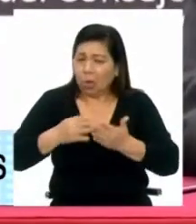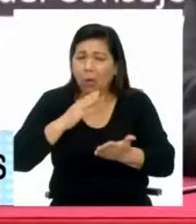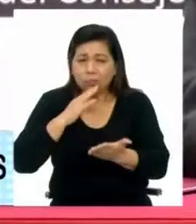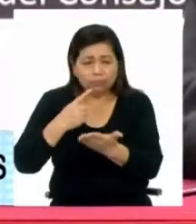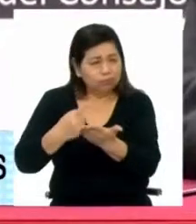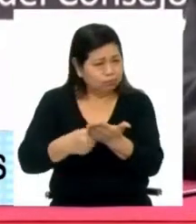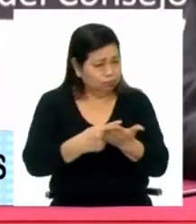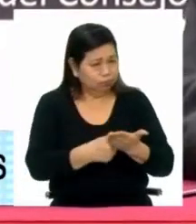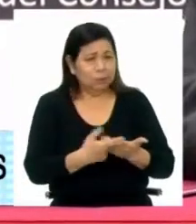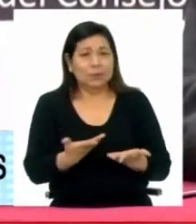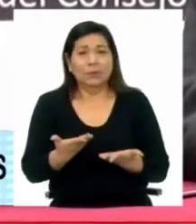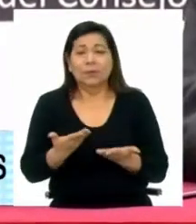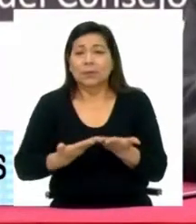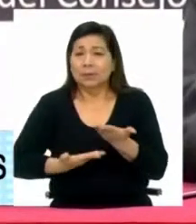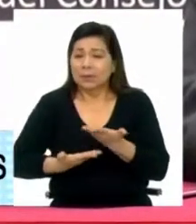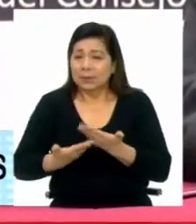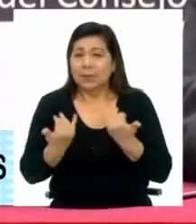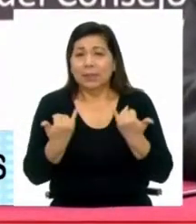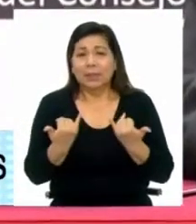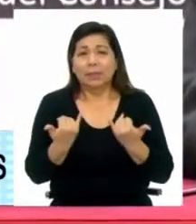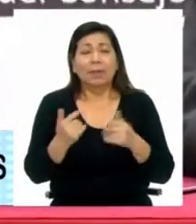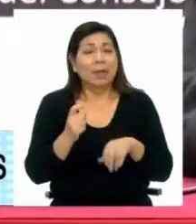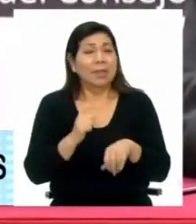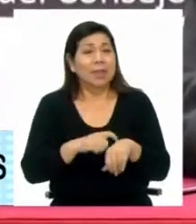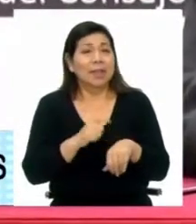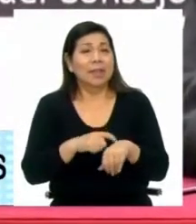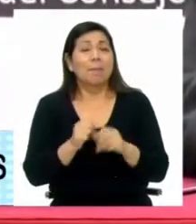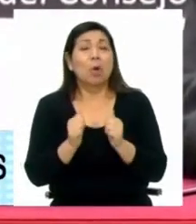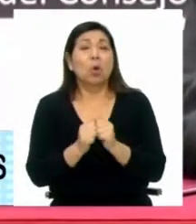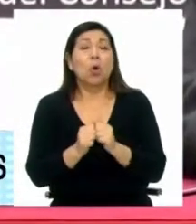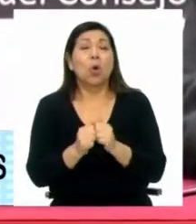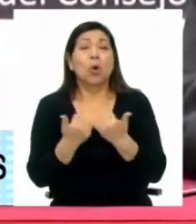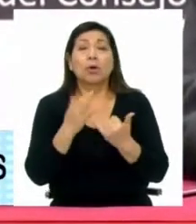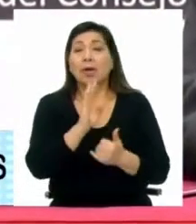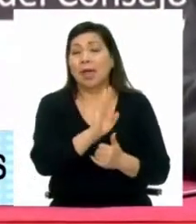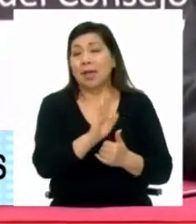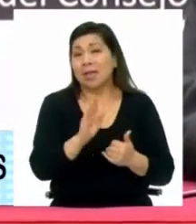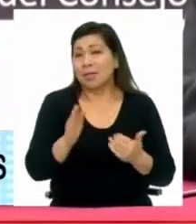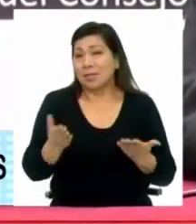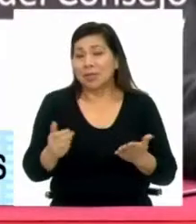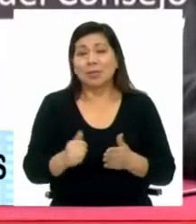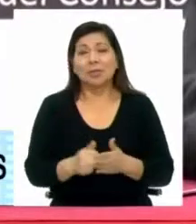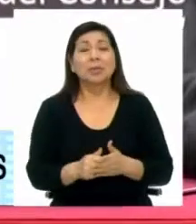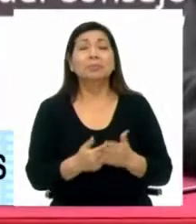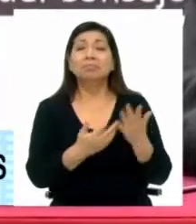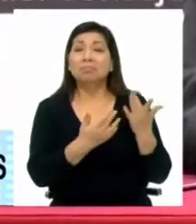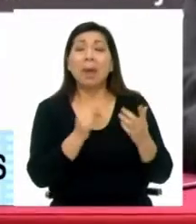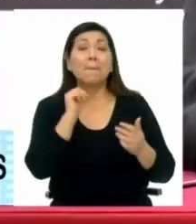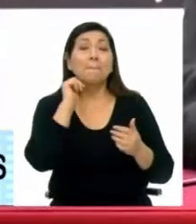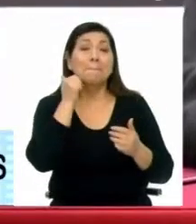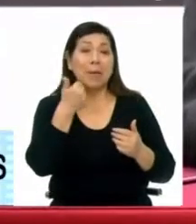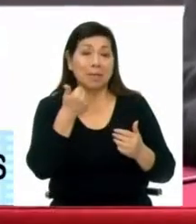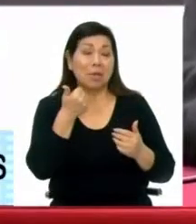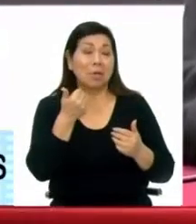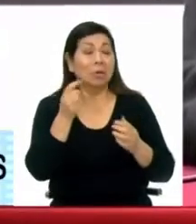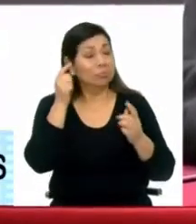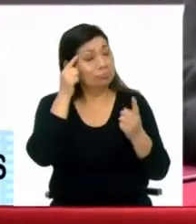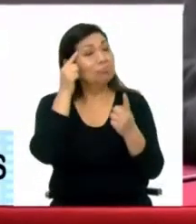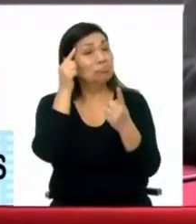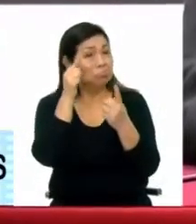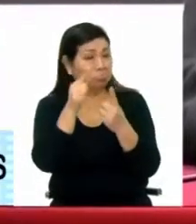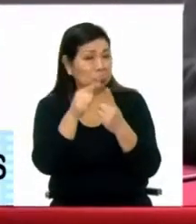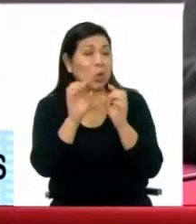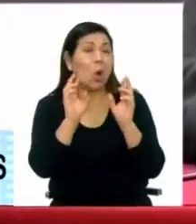levantándolas en el transcurso del tiempo con el concurso de ellos, así que esperamos que mañana de manera